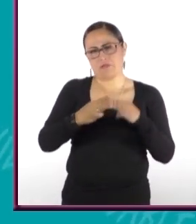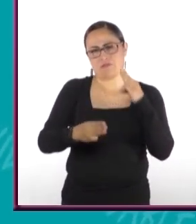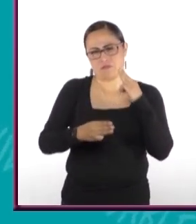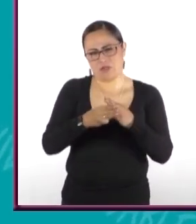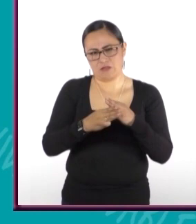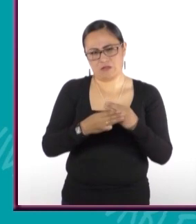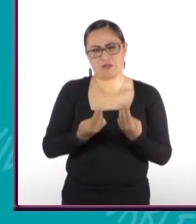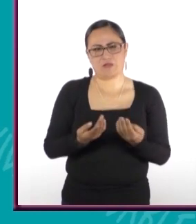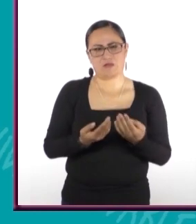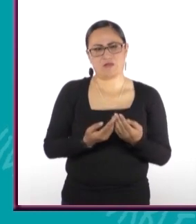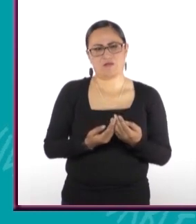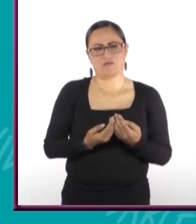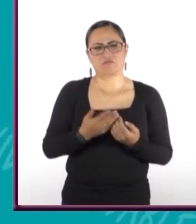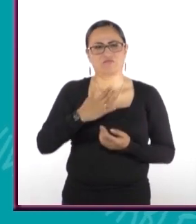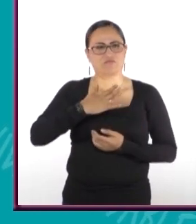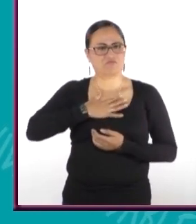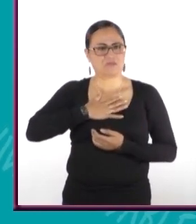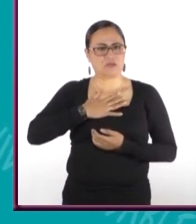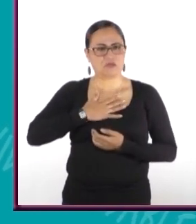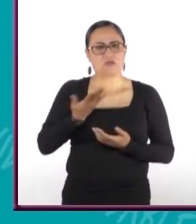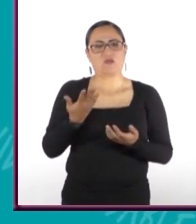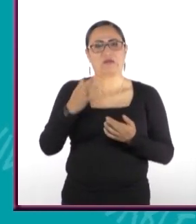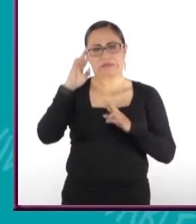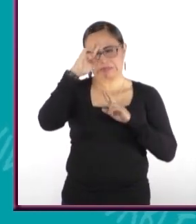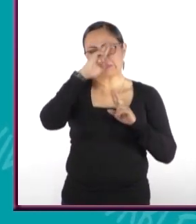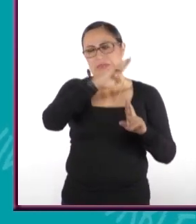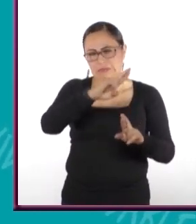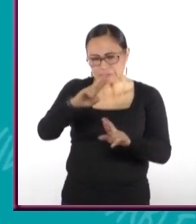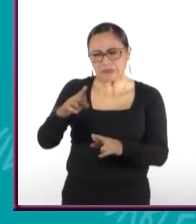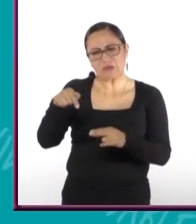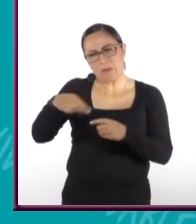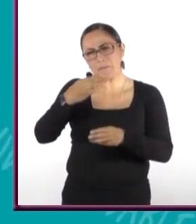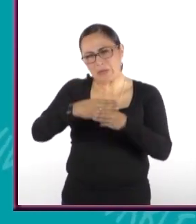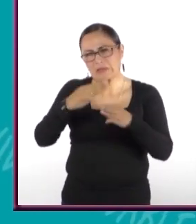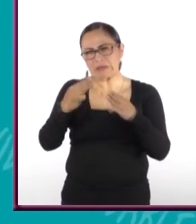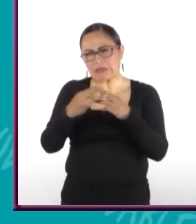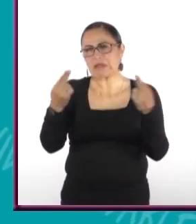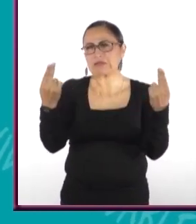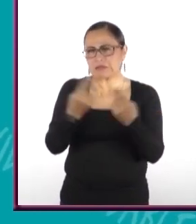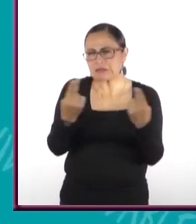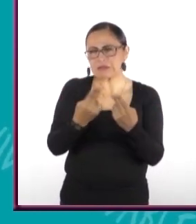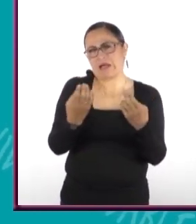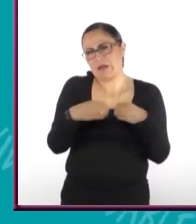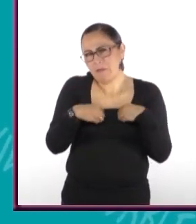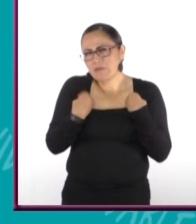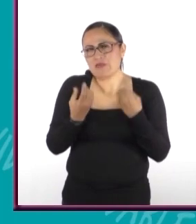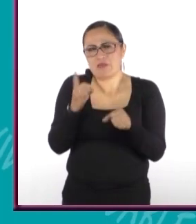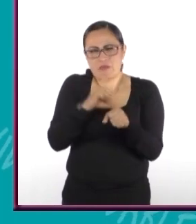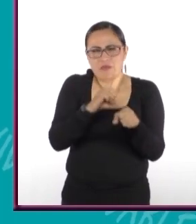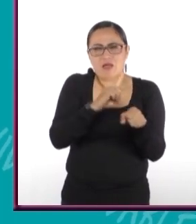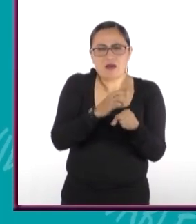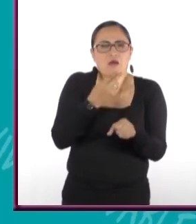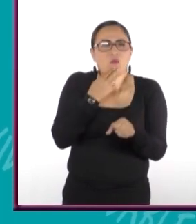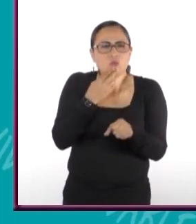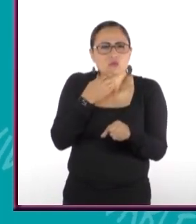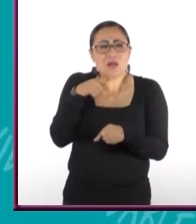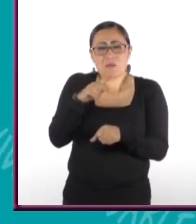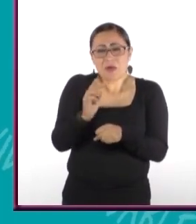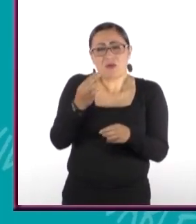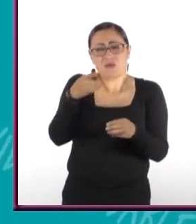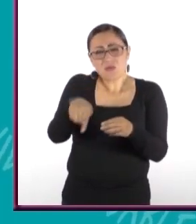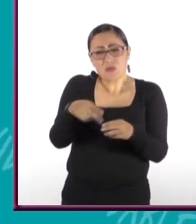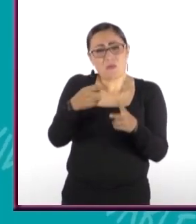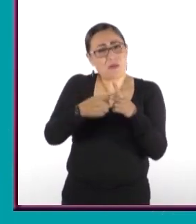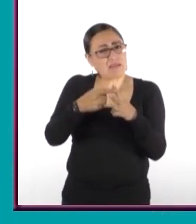mí. Respeto mucho que se necesita y entiendo que es para la vida diaria, pero yo